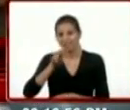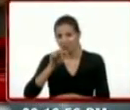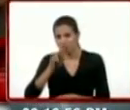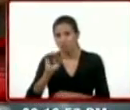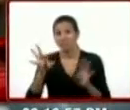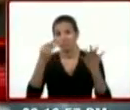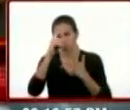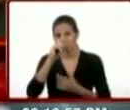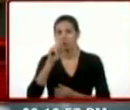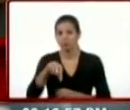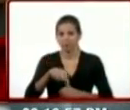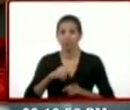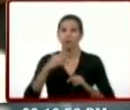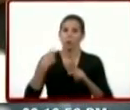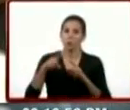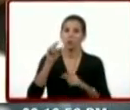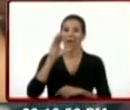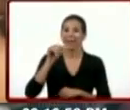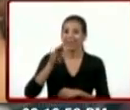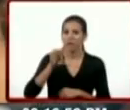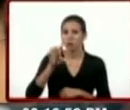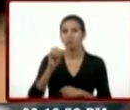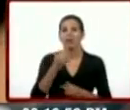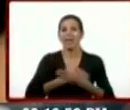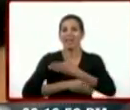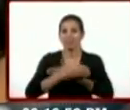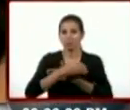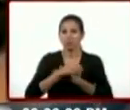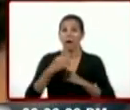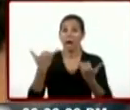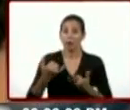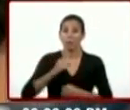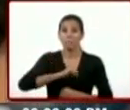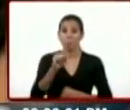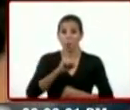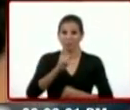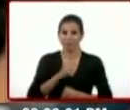años, y Carlos Serrano. Actualmente el CICPC